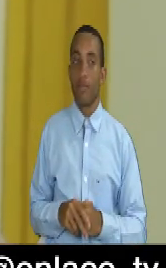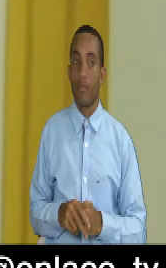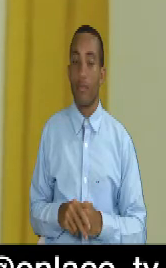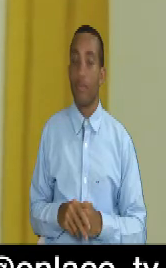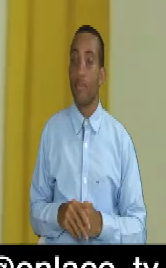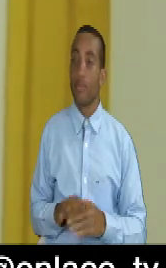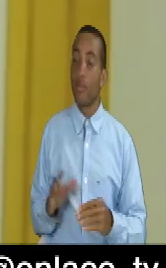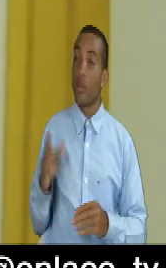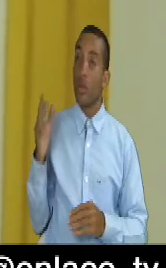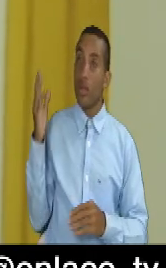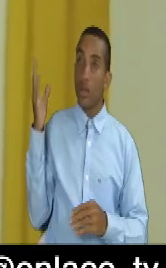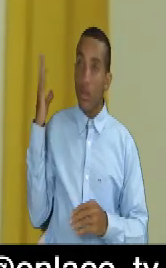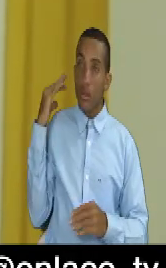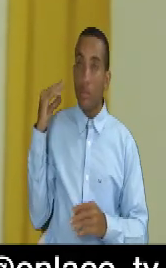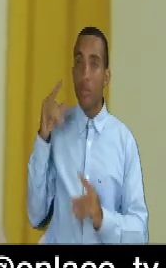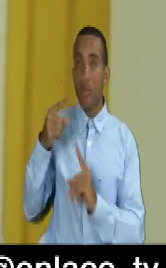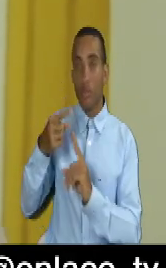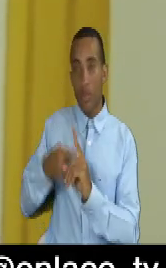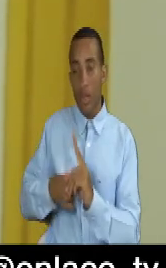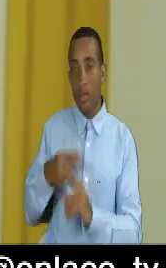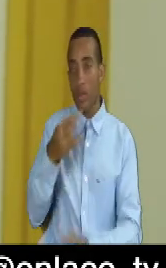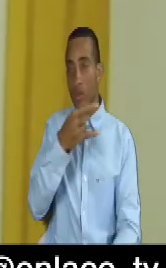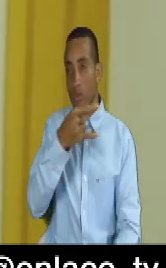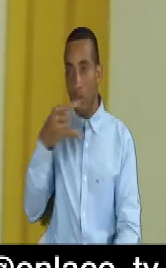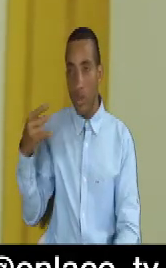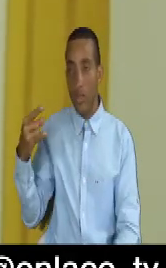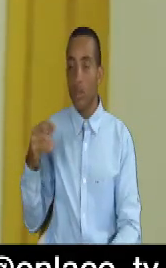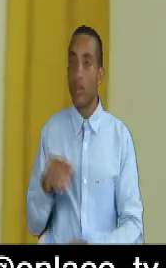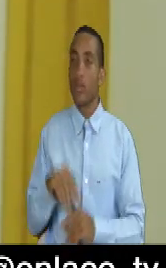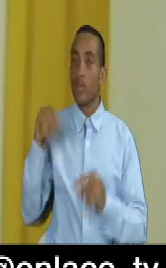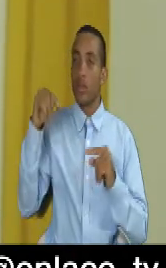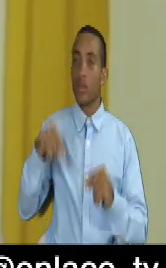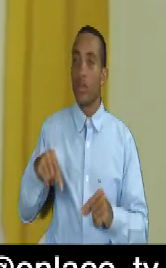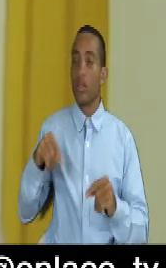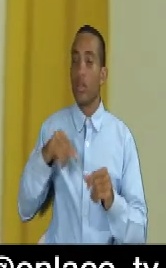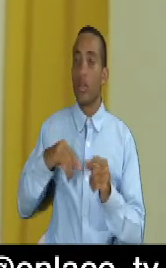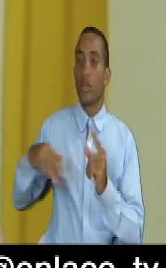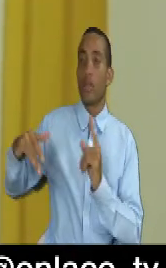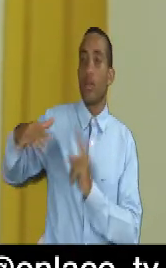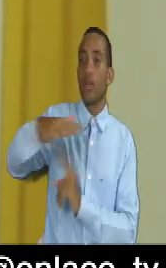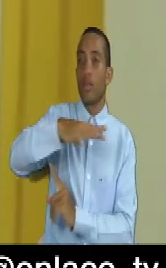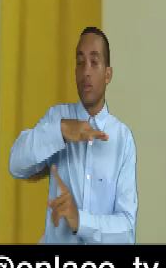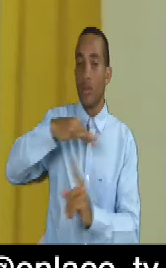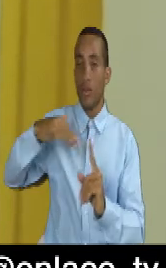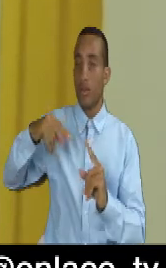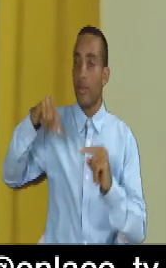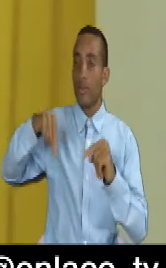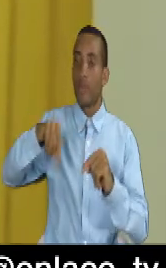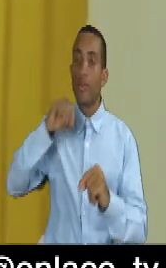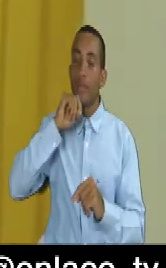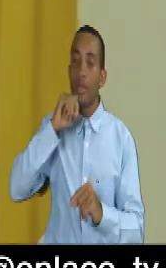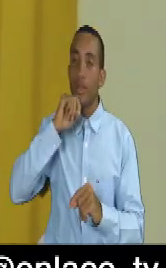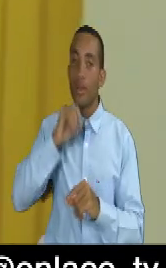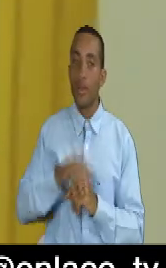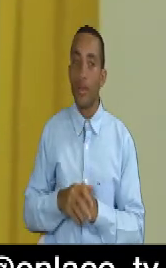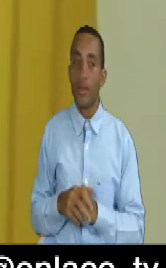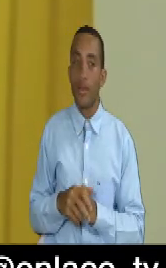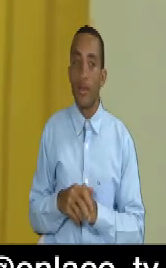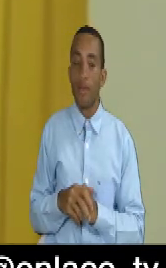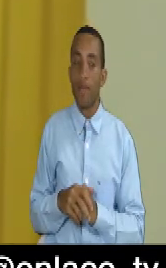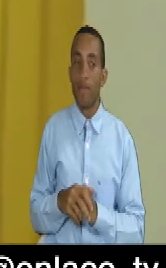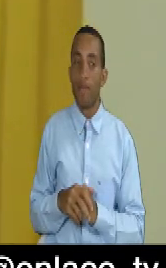Desde el mes de marzo, en cuando la situación en Barranca Bermeja se tornó con